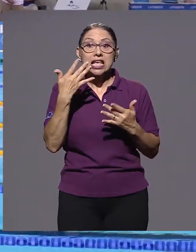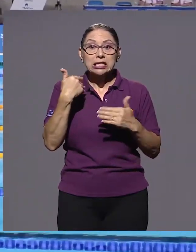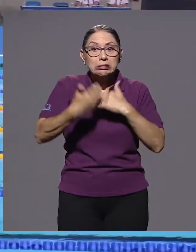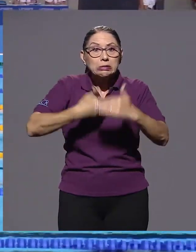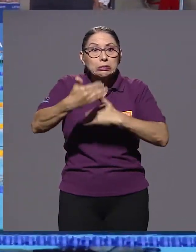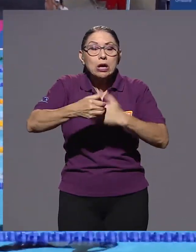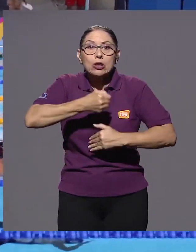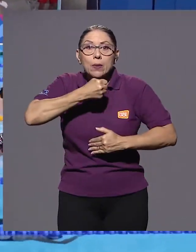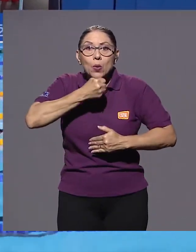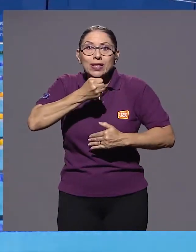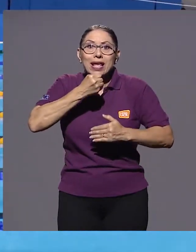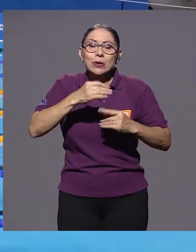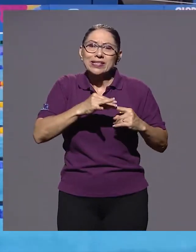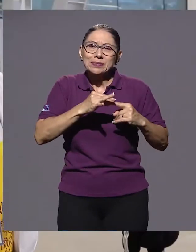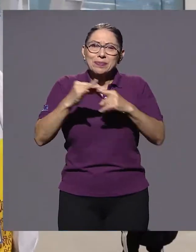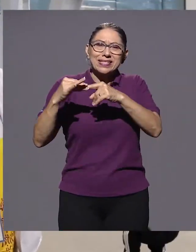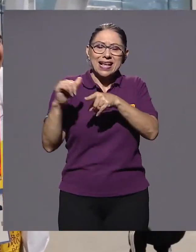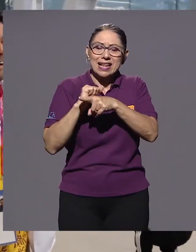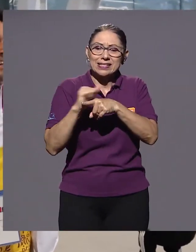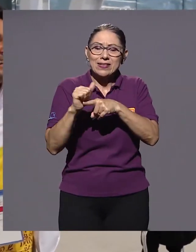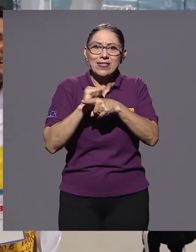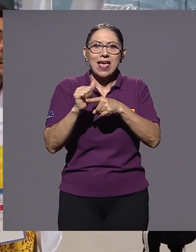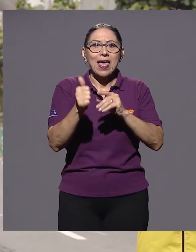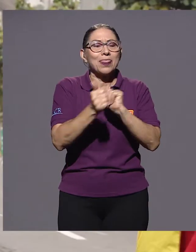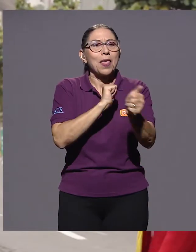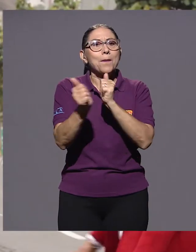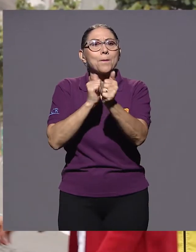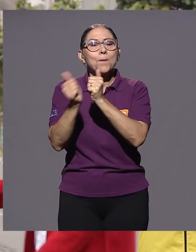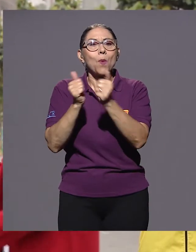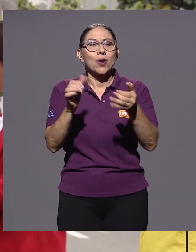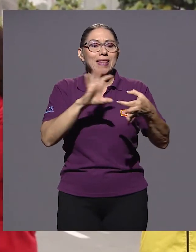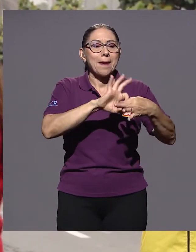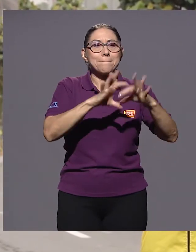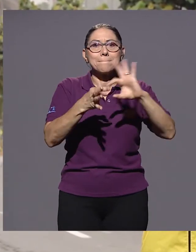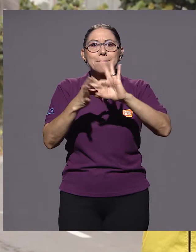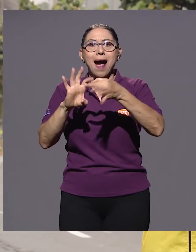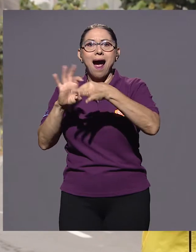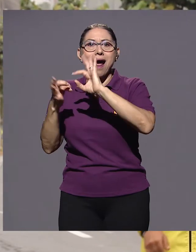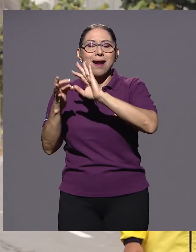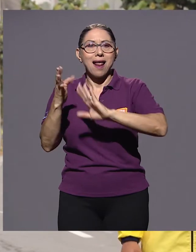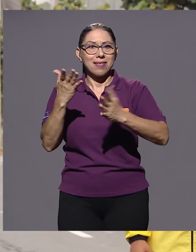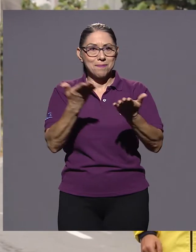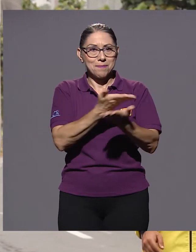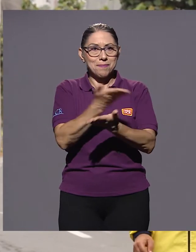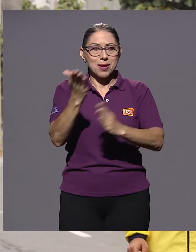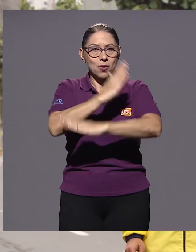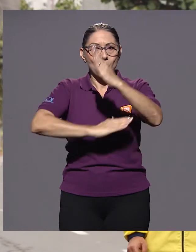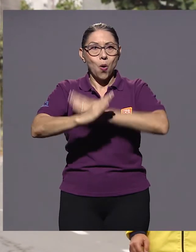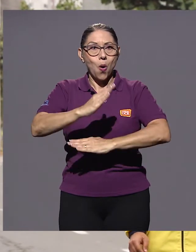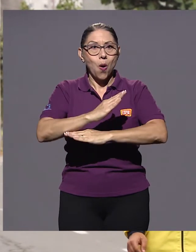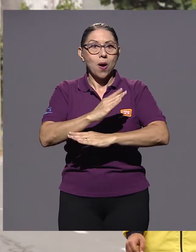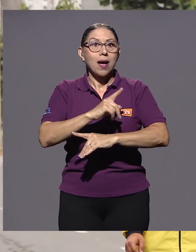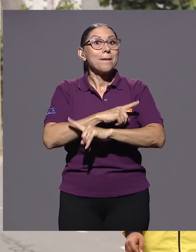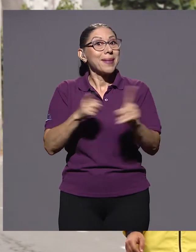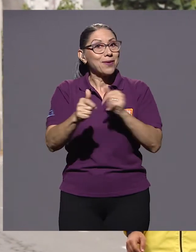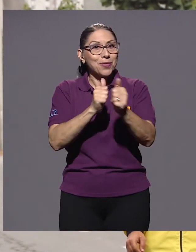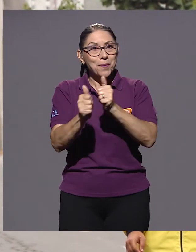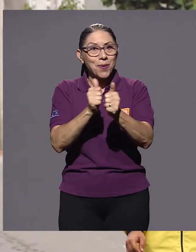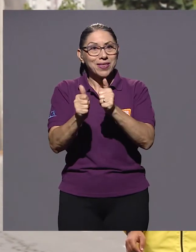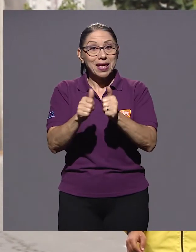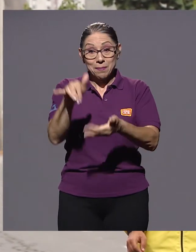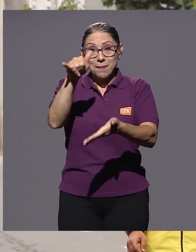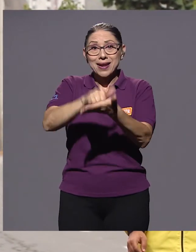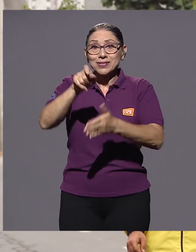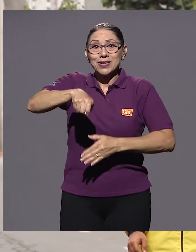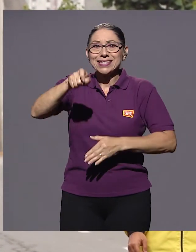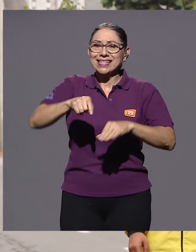especializar en el deporte paralímpico, pero como deporte al fin, ¿no? Pero para esto hace falta una educación, hace falta no solamente educarse